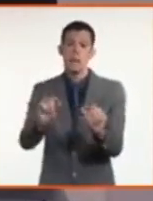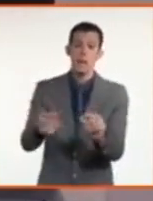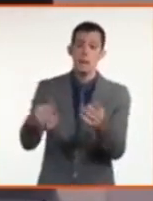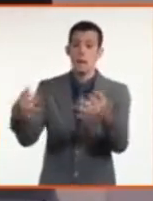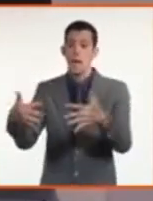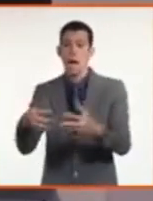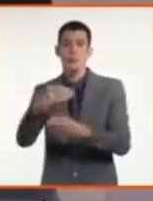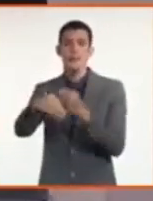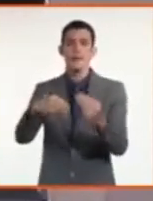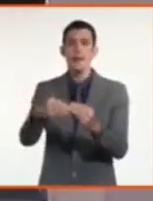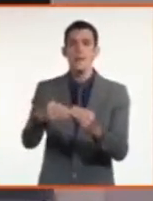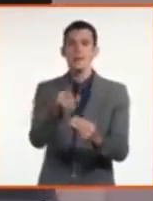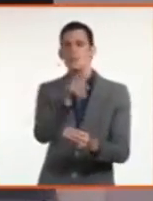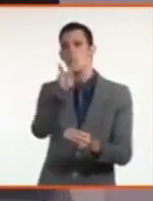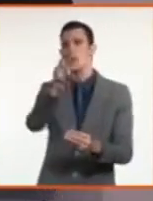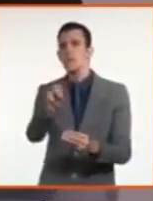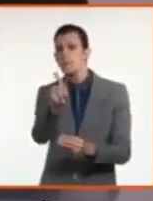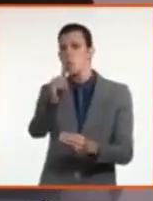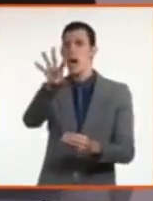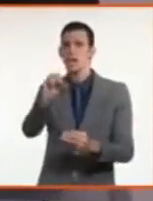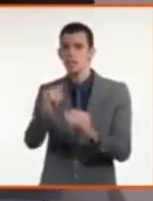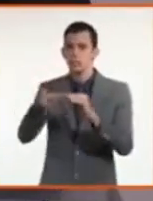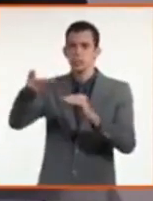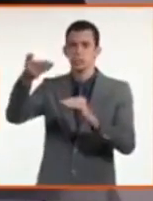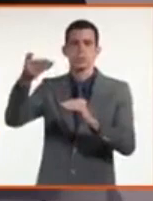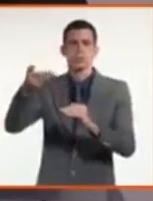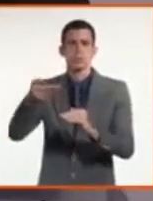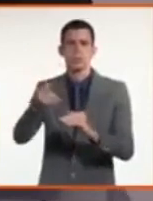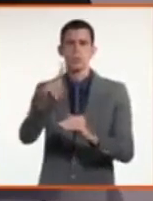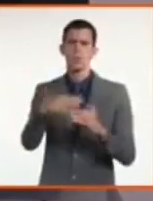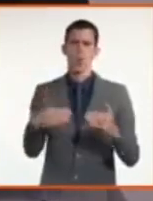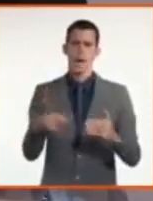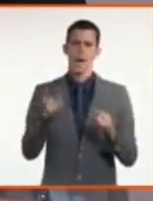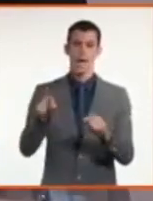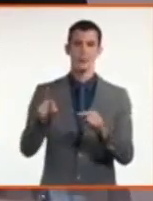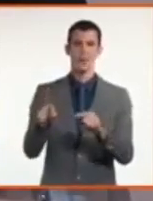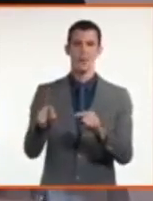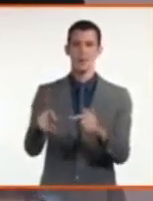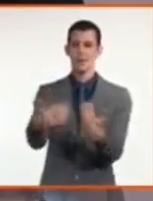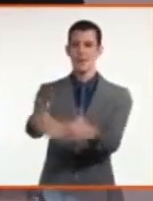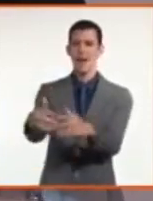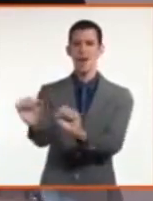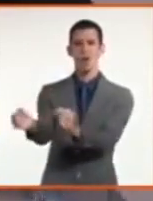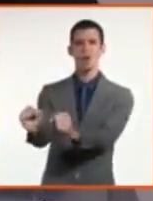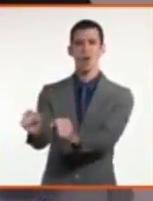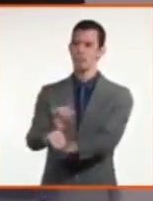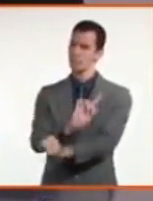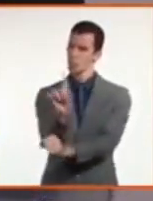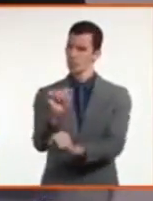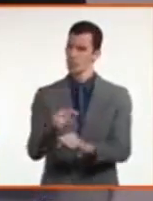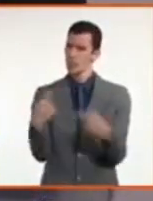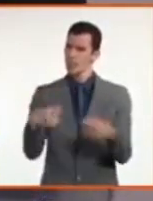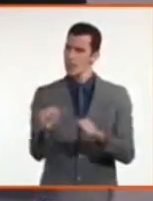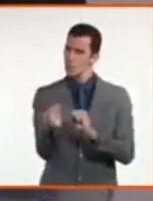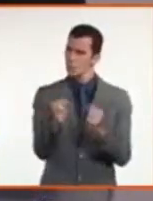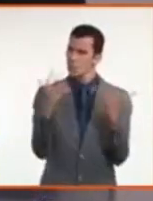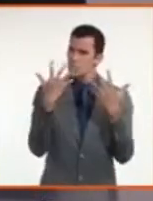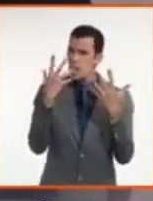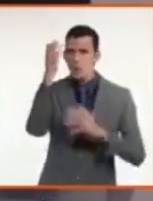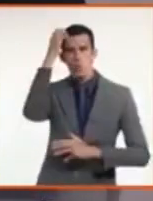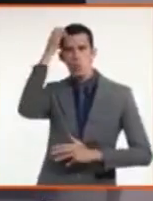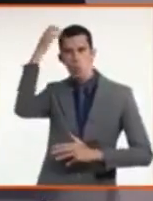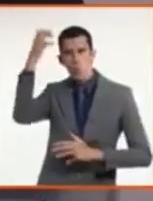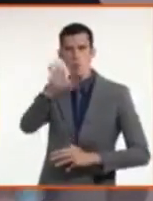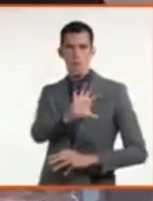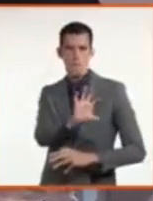estado tiene que tener ni que se mezcla de buscar la manera de conducirlo también en función de los intereses de la población y de la economía del país es un elemento que tiene